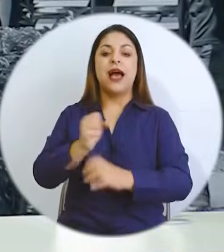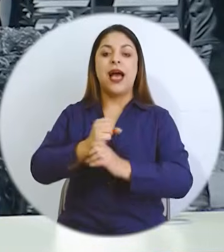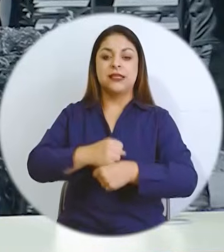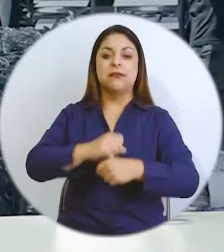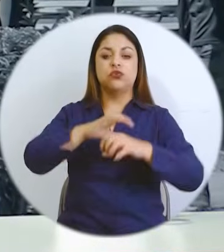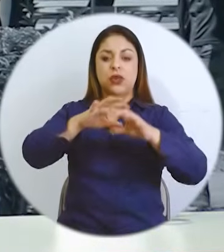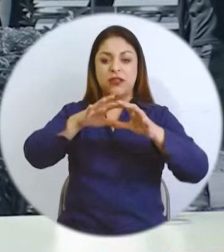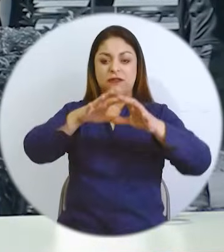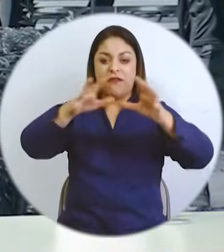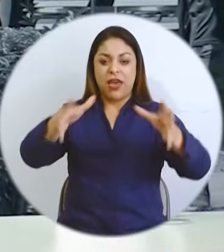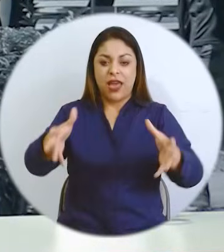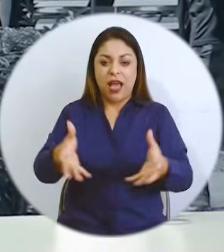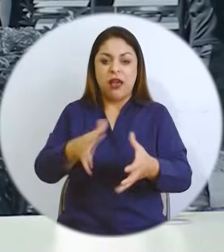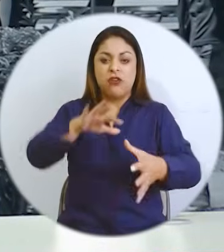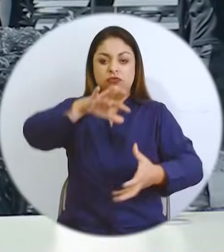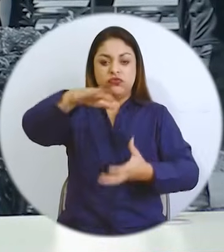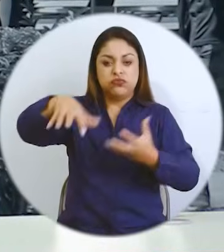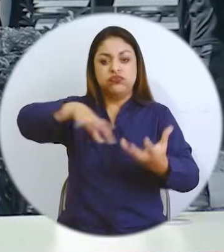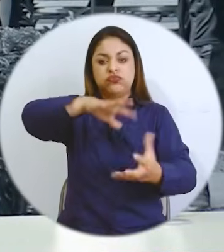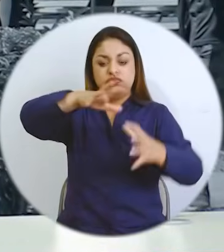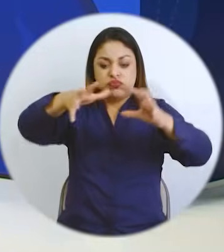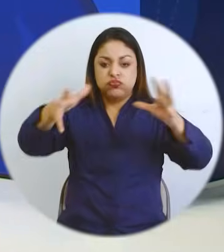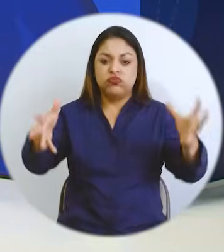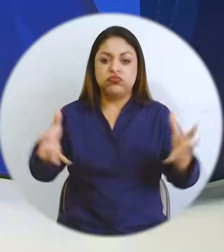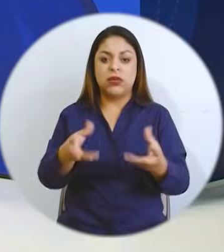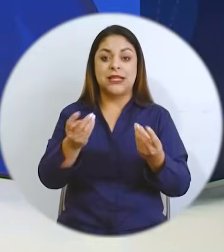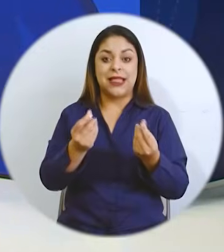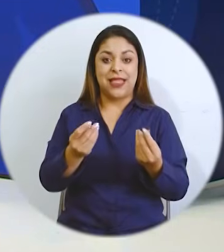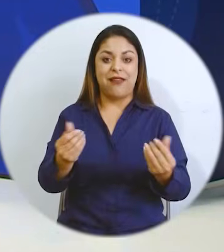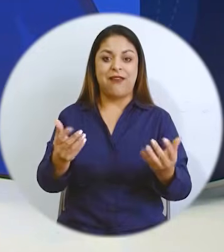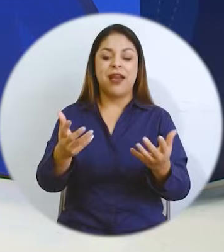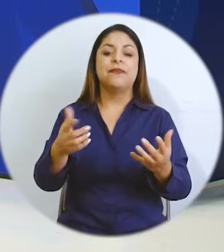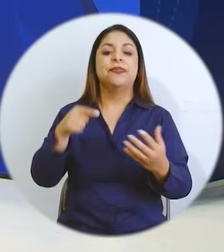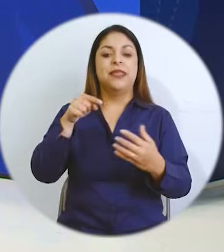se hace es una esfera de tierra que lleva